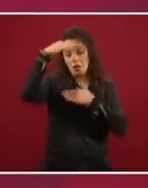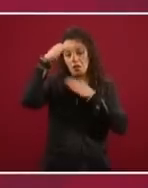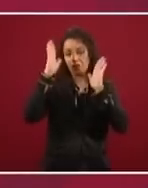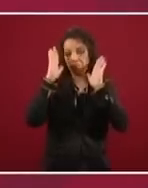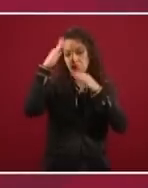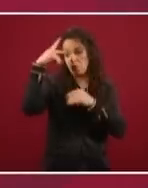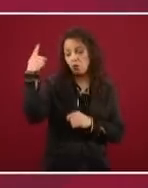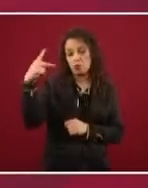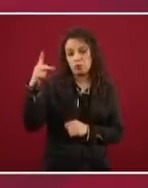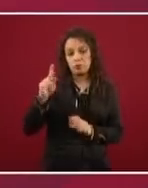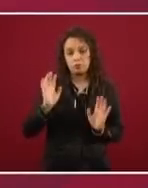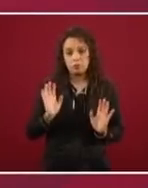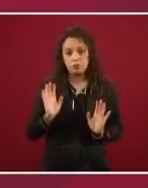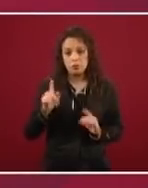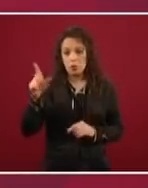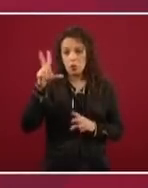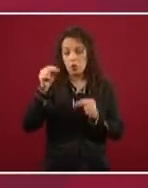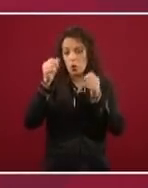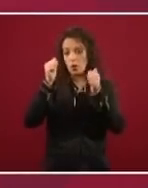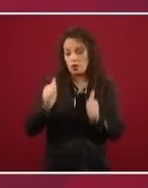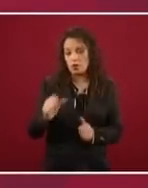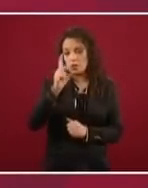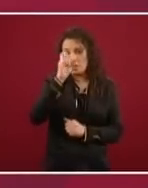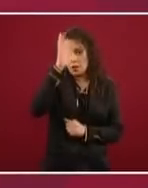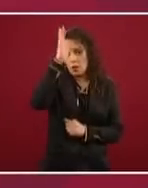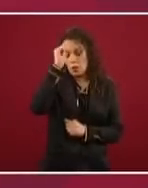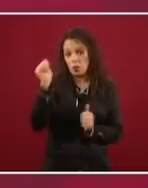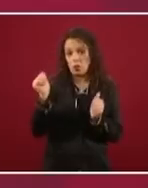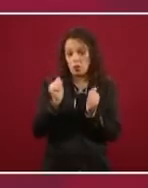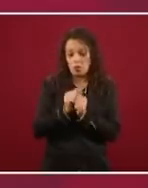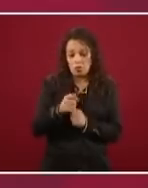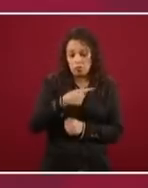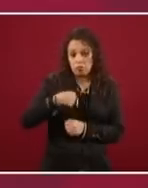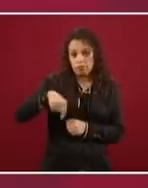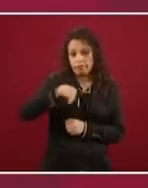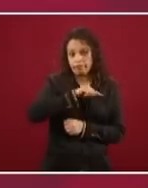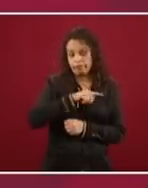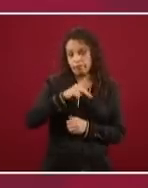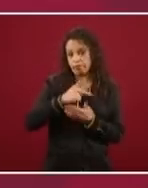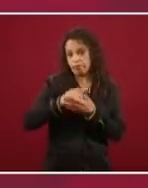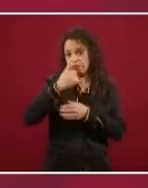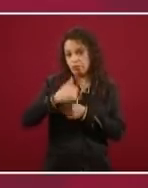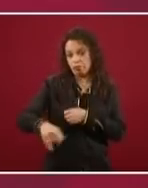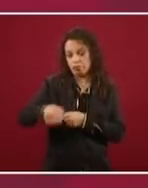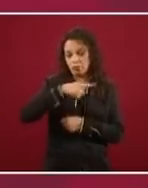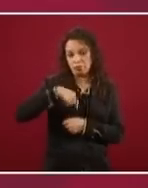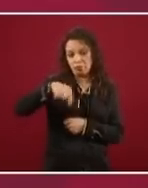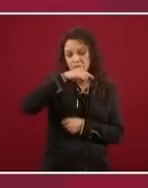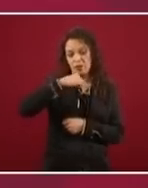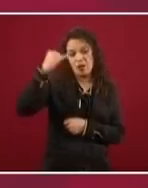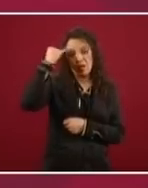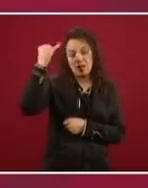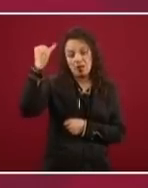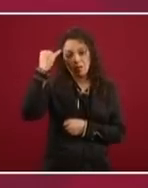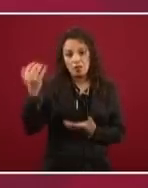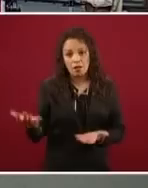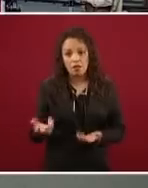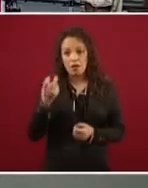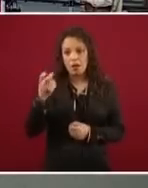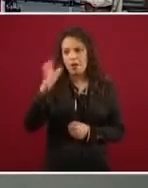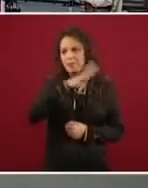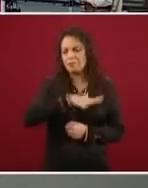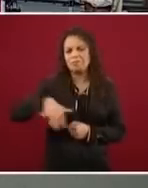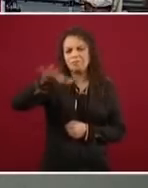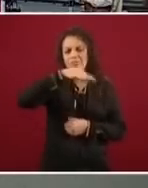que no comparte si nuestro proyecto eso es de dominio público